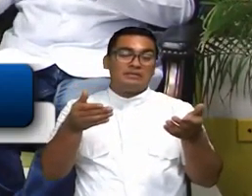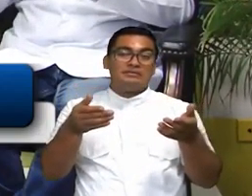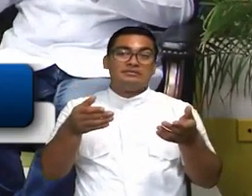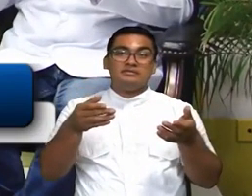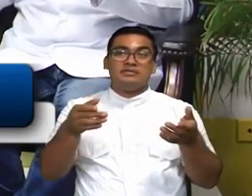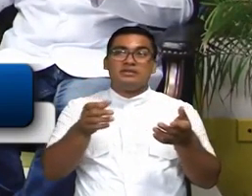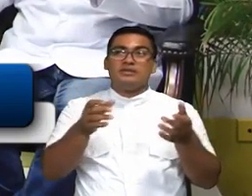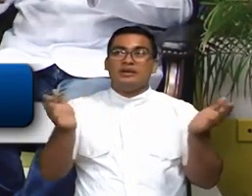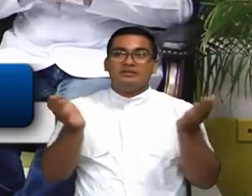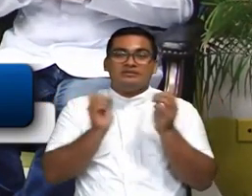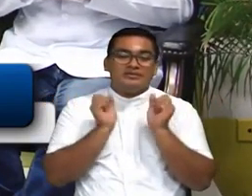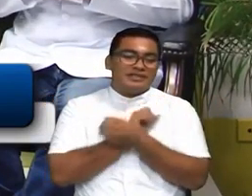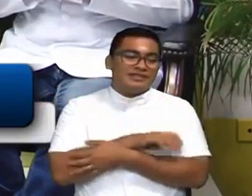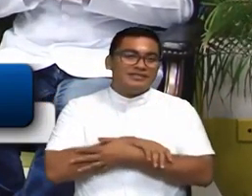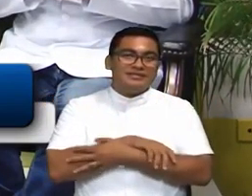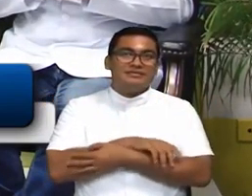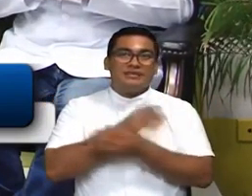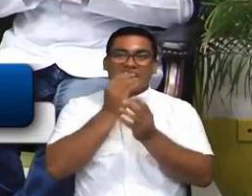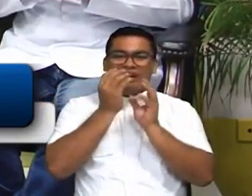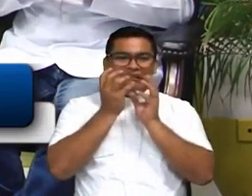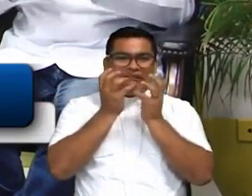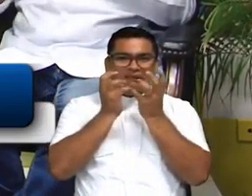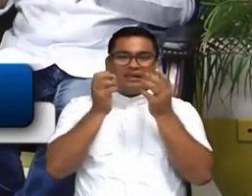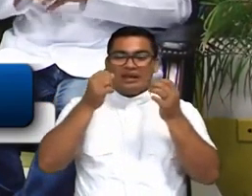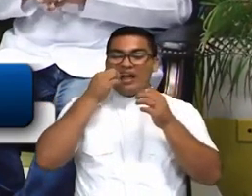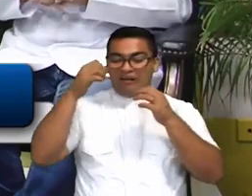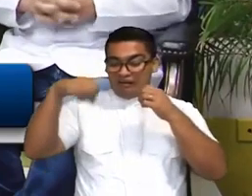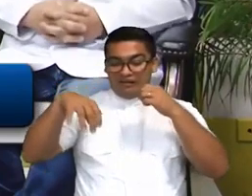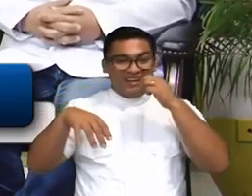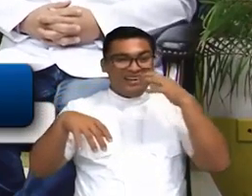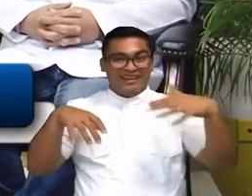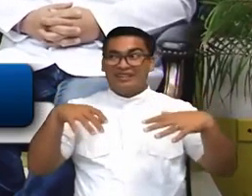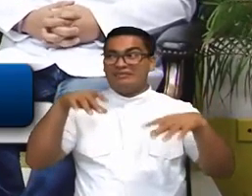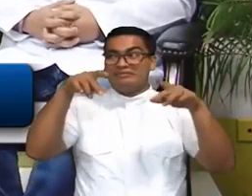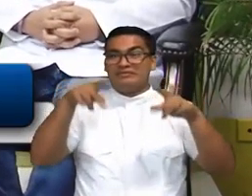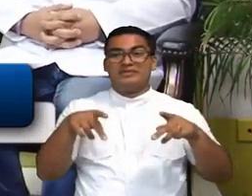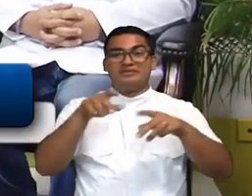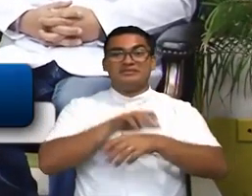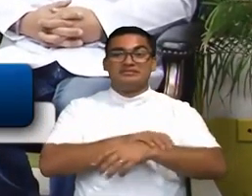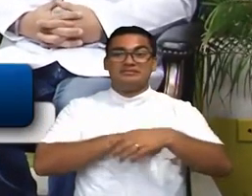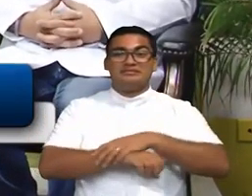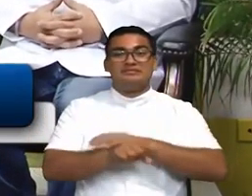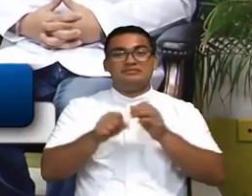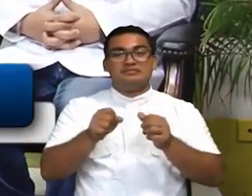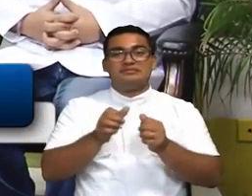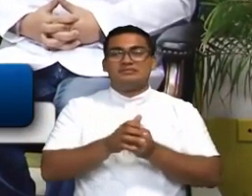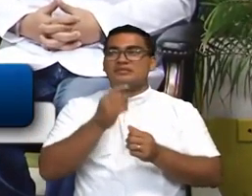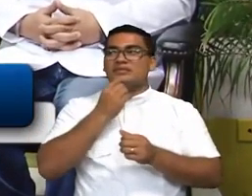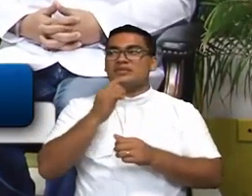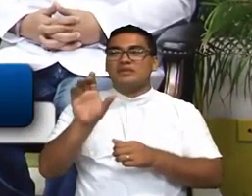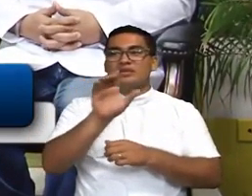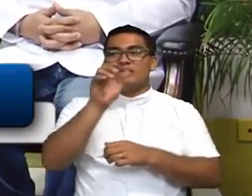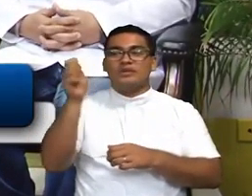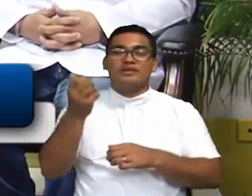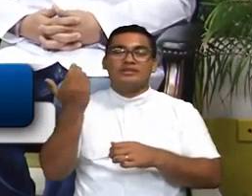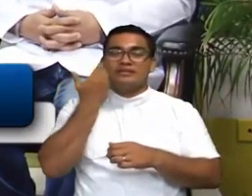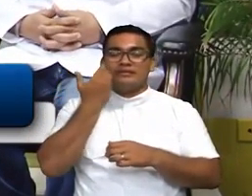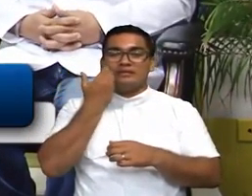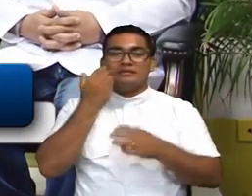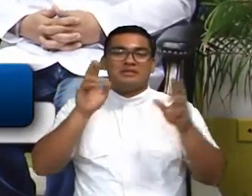siempre hay desviación de este tipo. ¿Ya? Interesante. Por decir. Ajá. Doctor, ¿qué otras enfermedades están